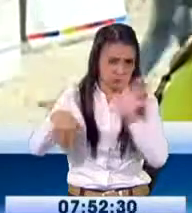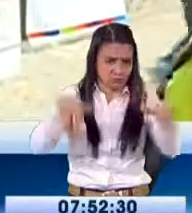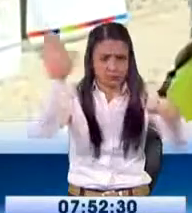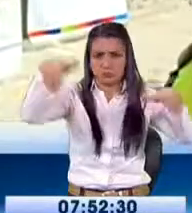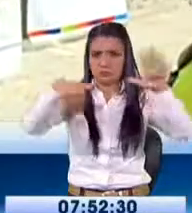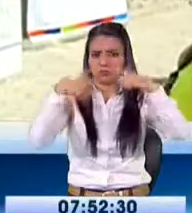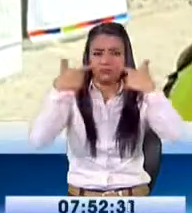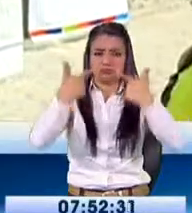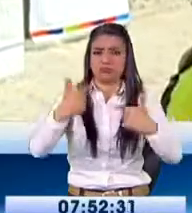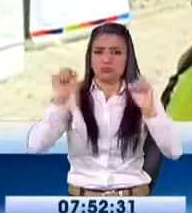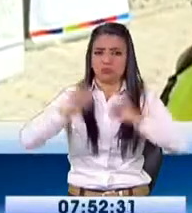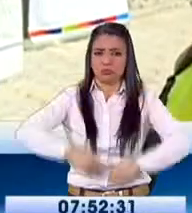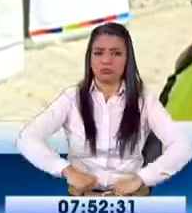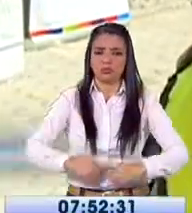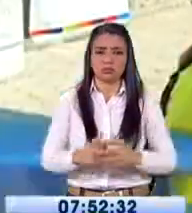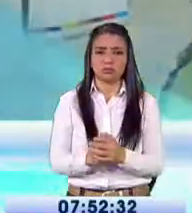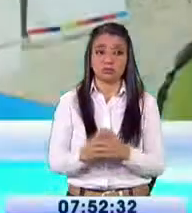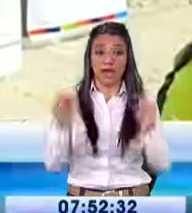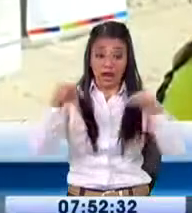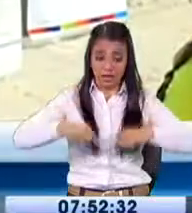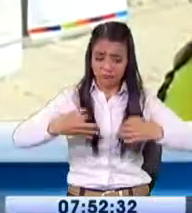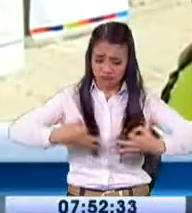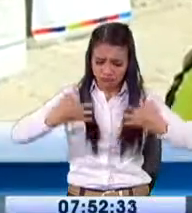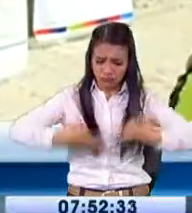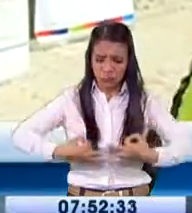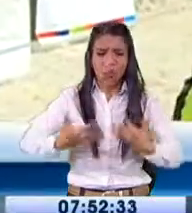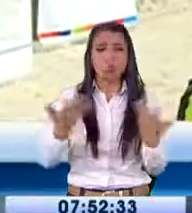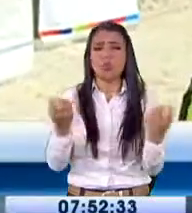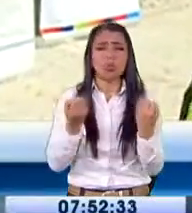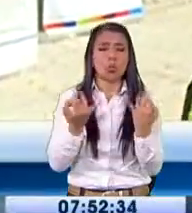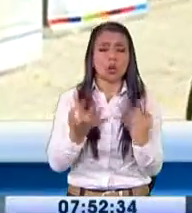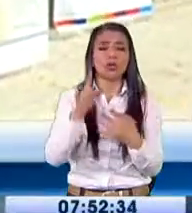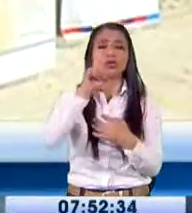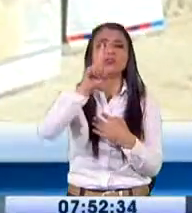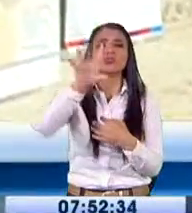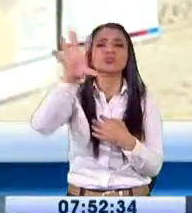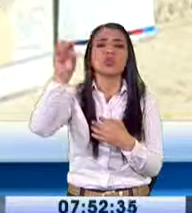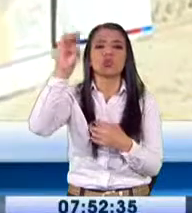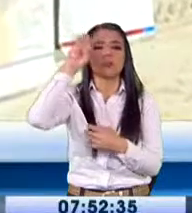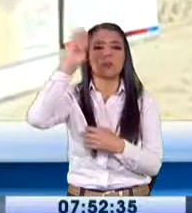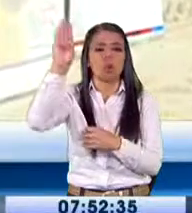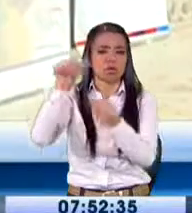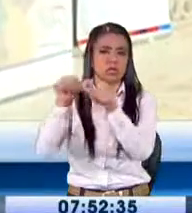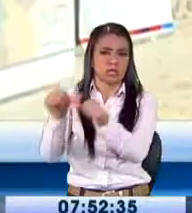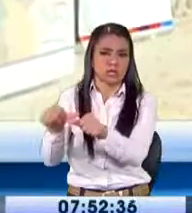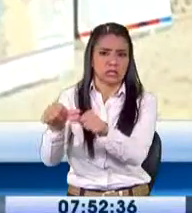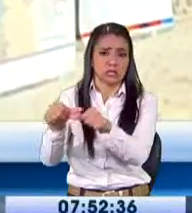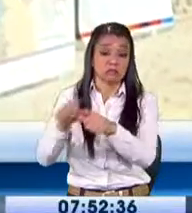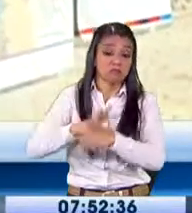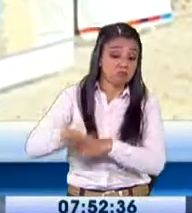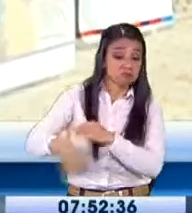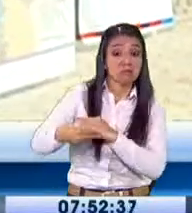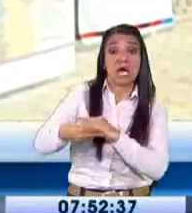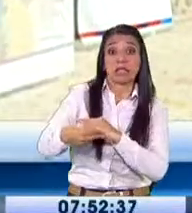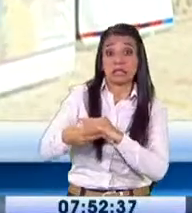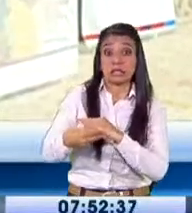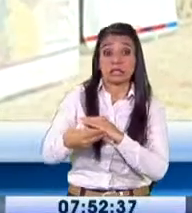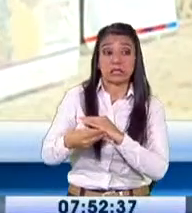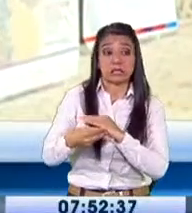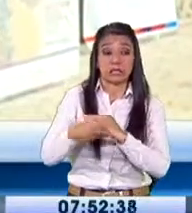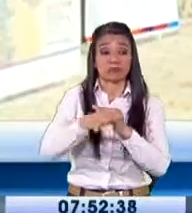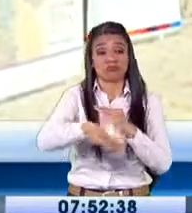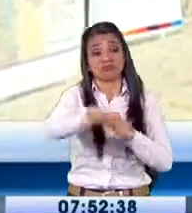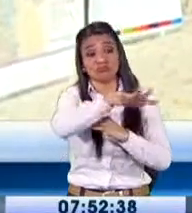Al momento yo tengo aquí en el sector fijos 150 hombres fijos y adicionales están ya contemplados de los